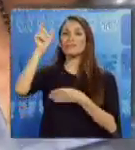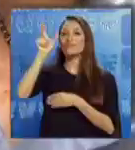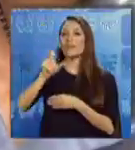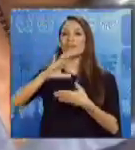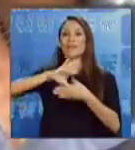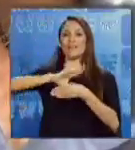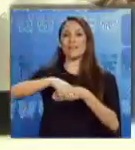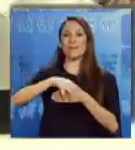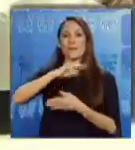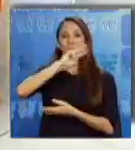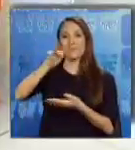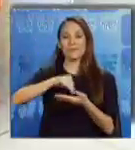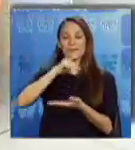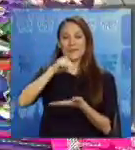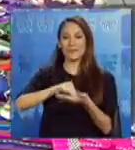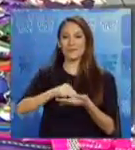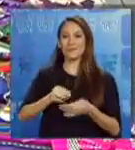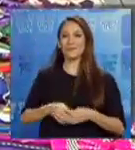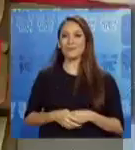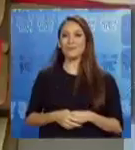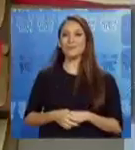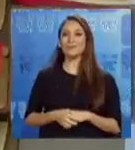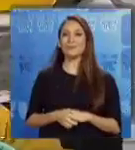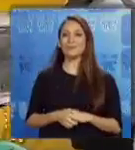Festival Manavita.